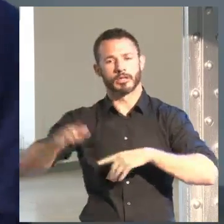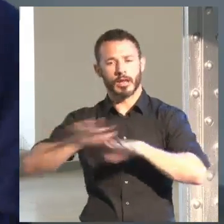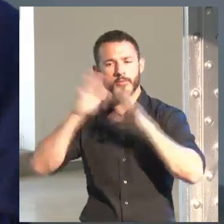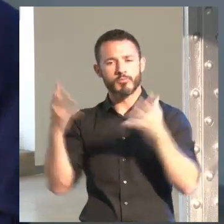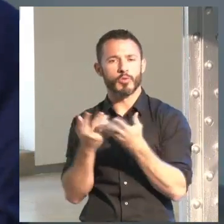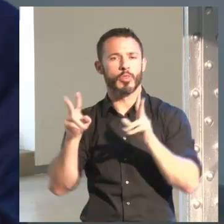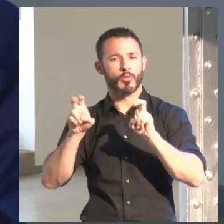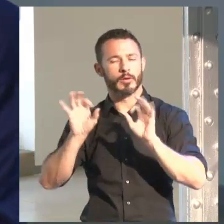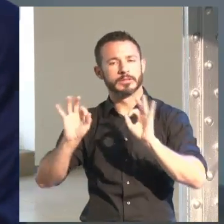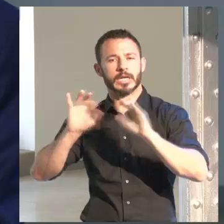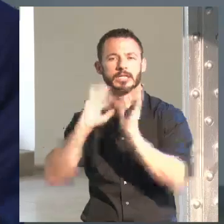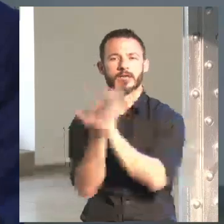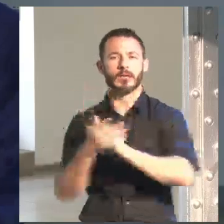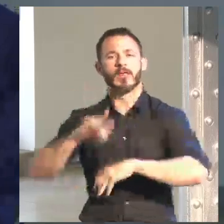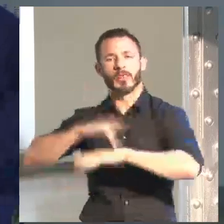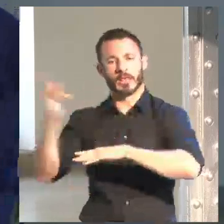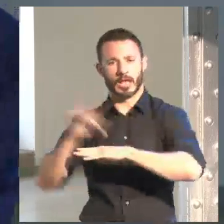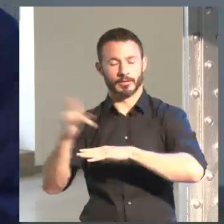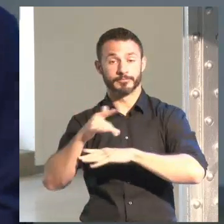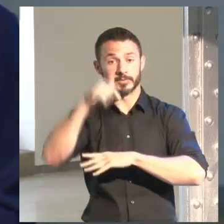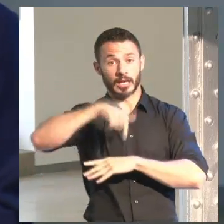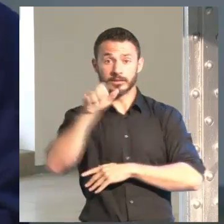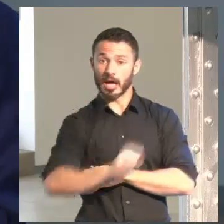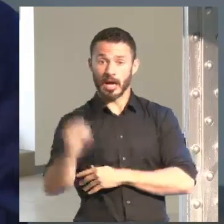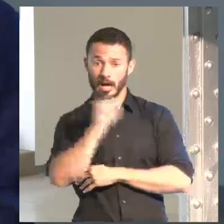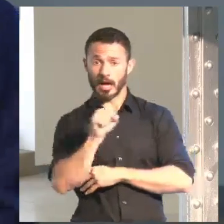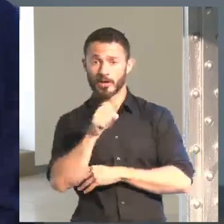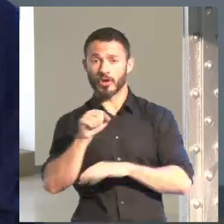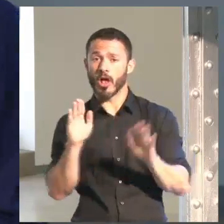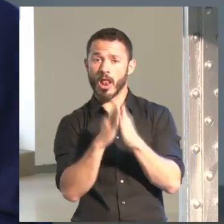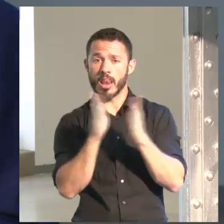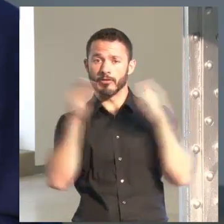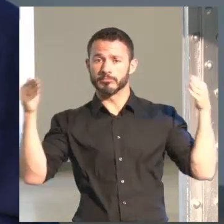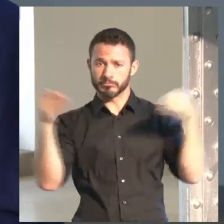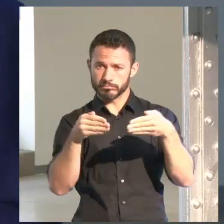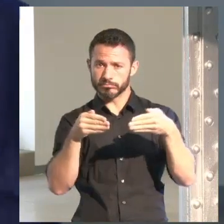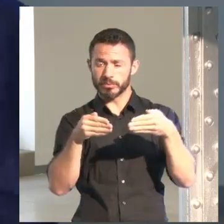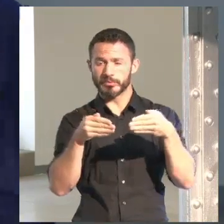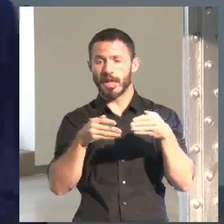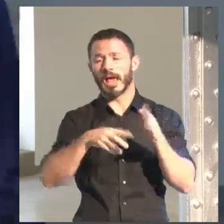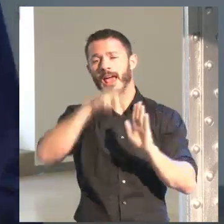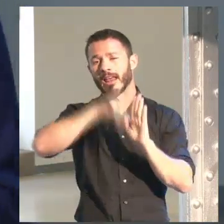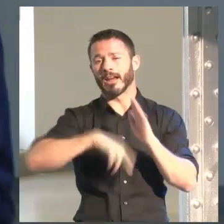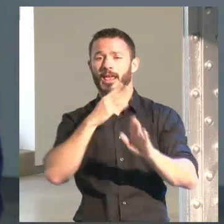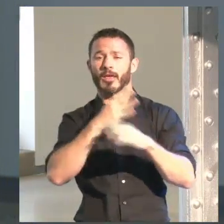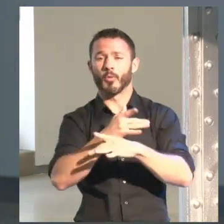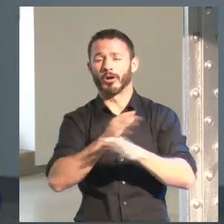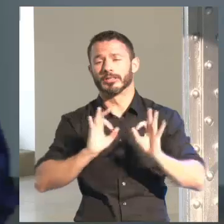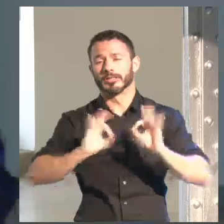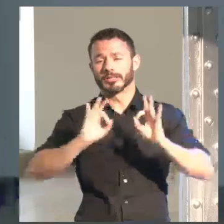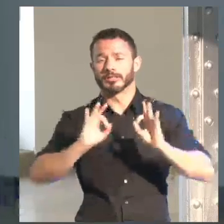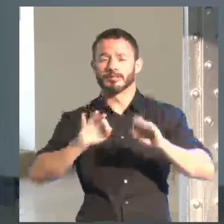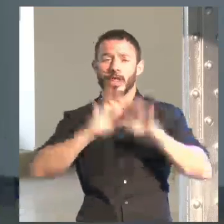esa transformación digital. Este año el libro está dedicado a las reglas del juego en el